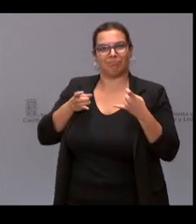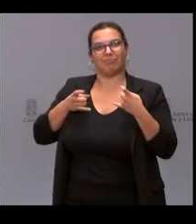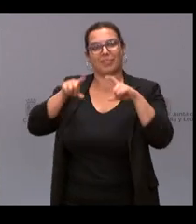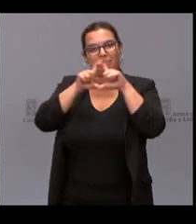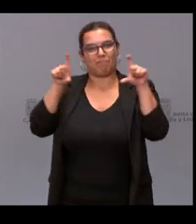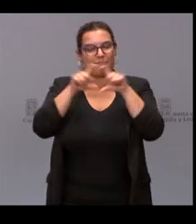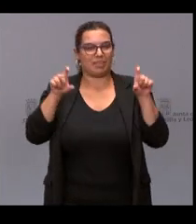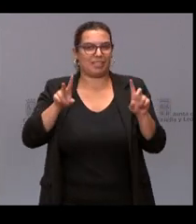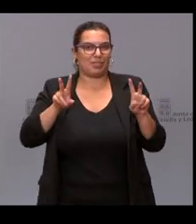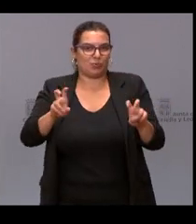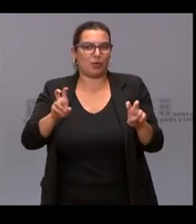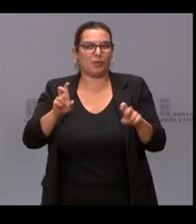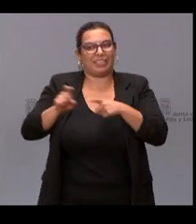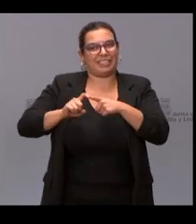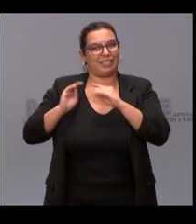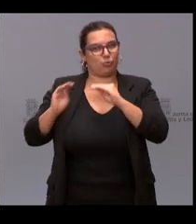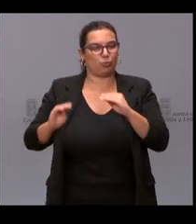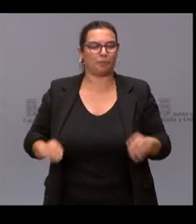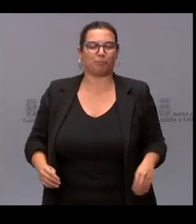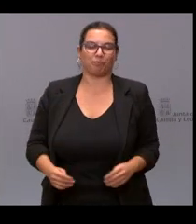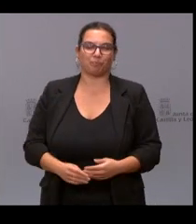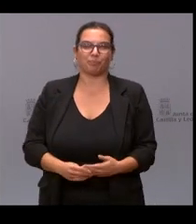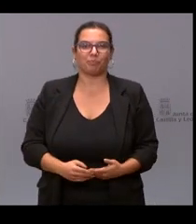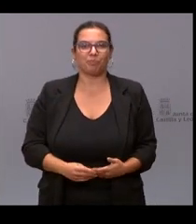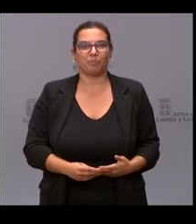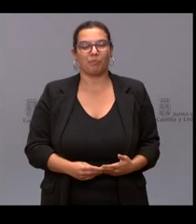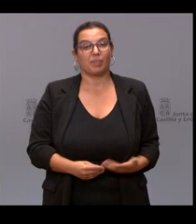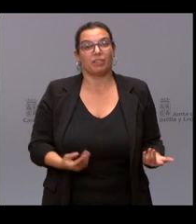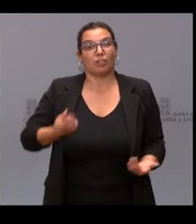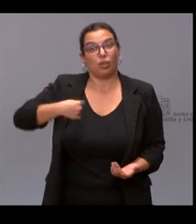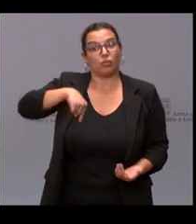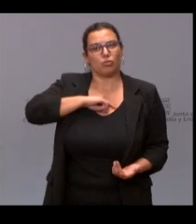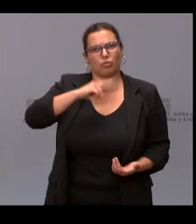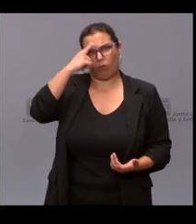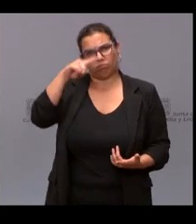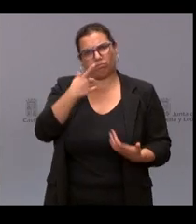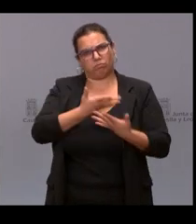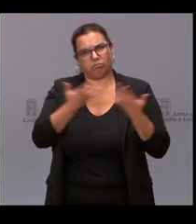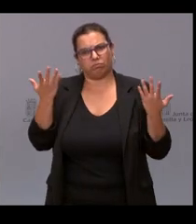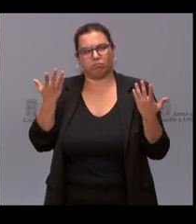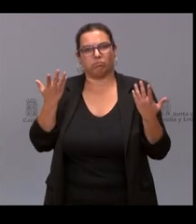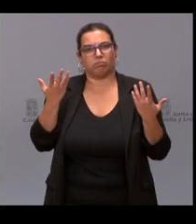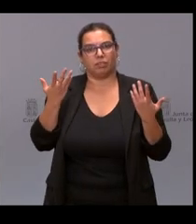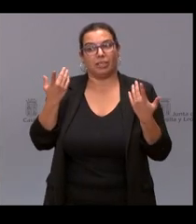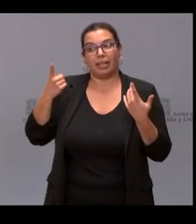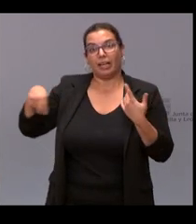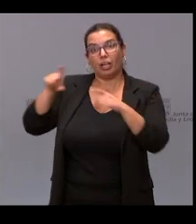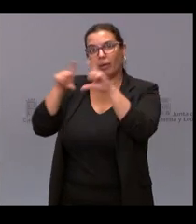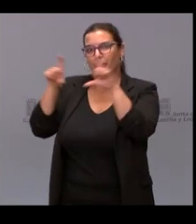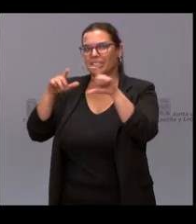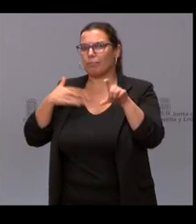una empresa de estas características, ¿no? Nosotros estamos convencidos de que Innovat nos puede